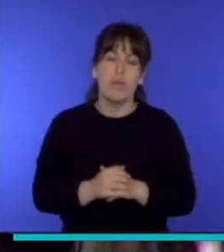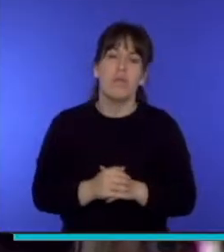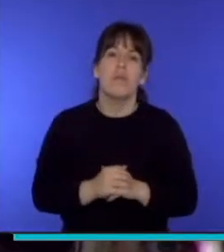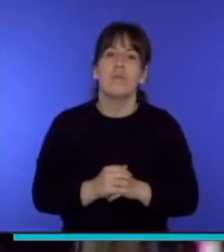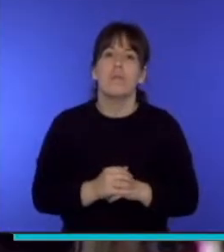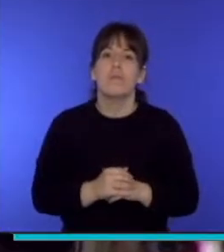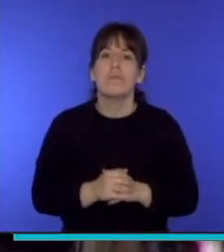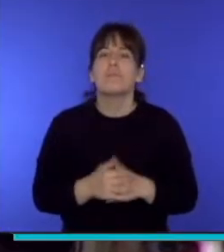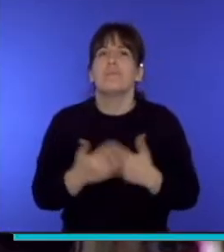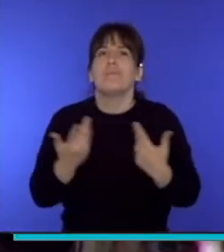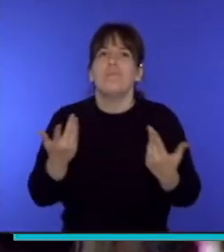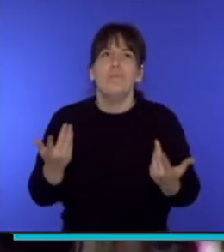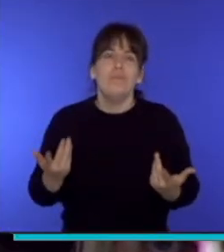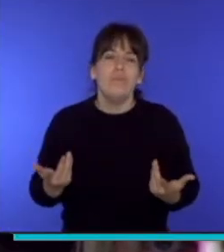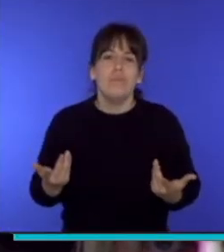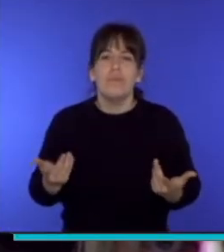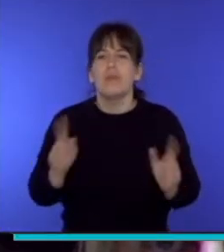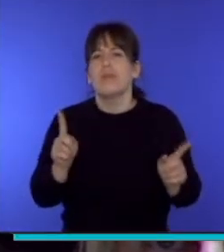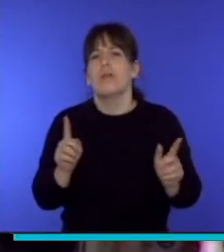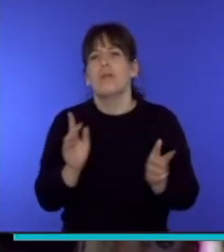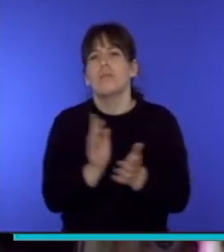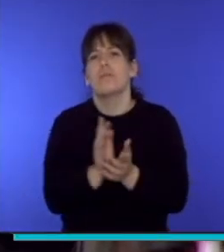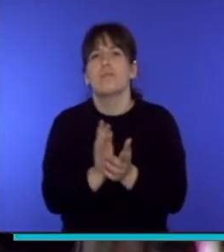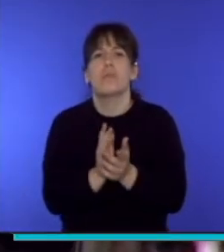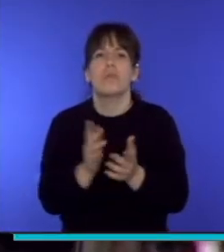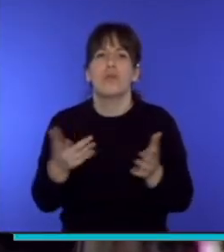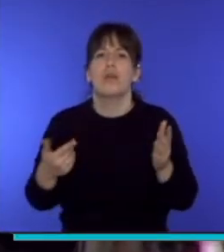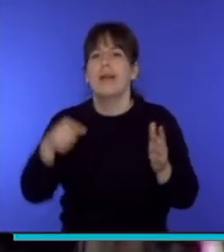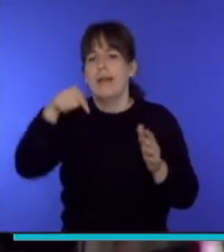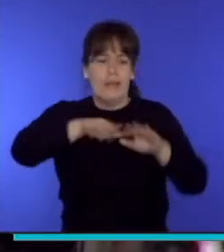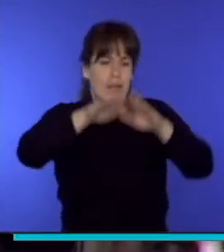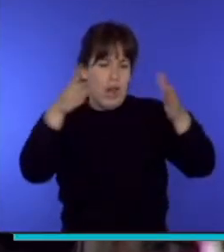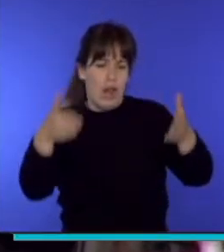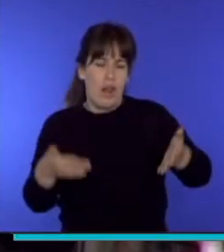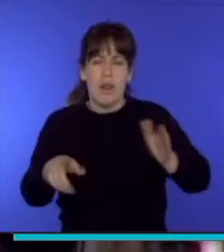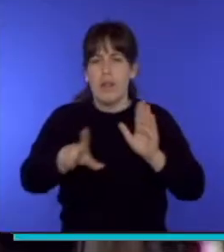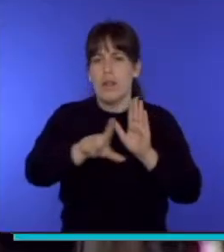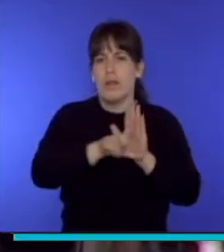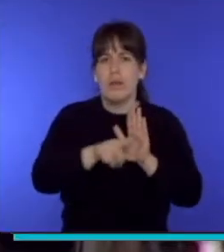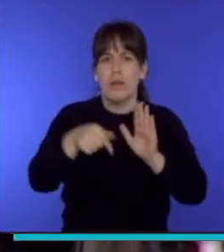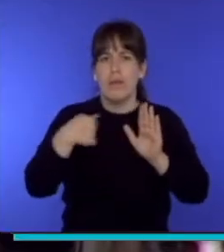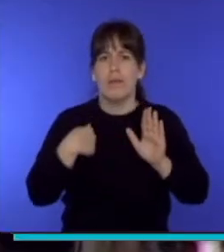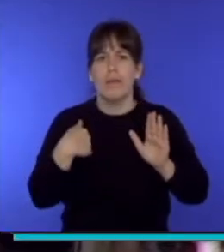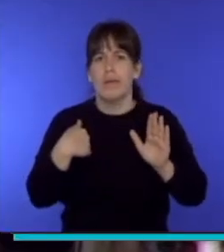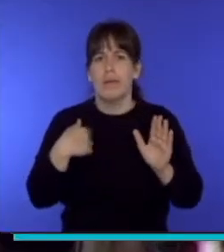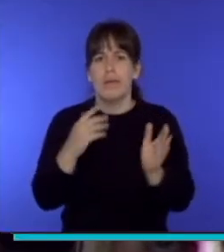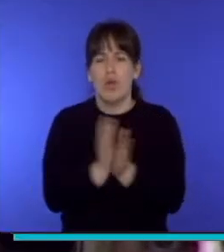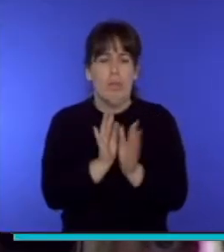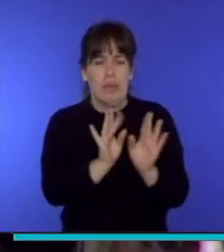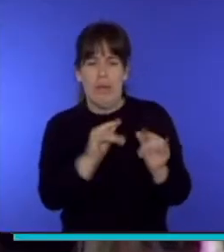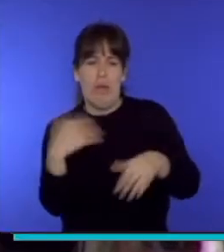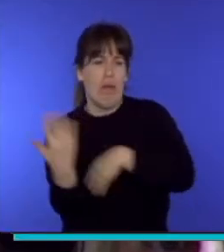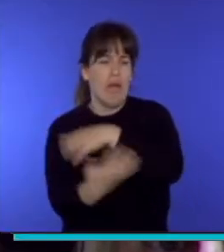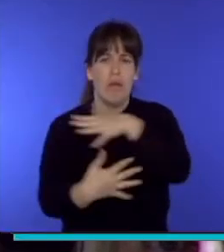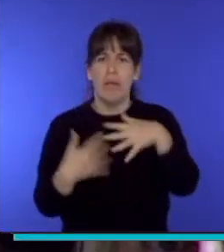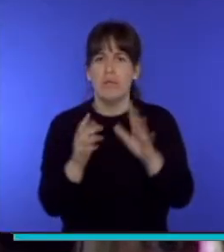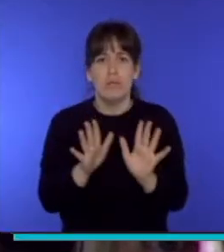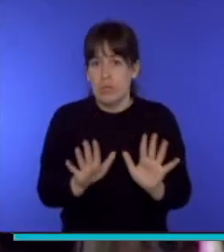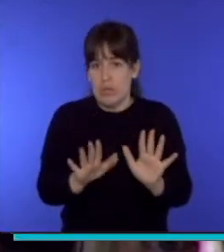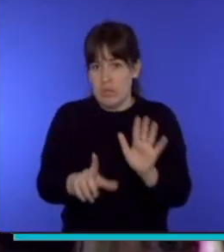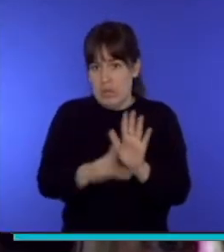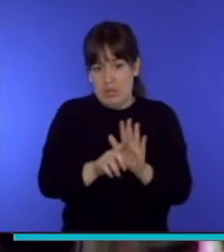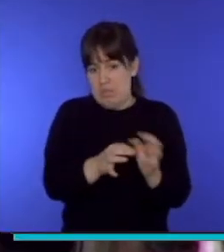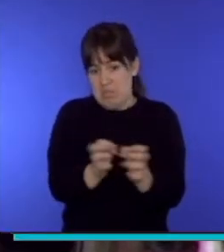no hagamos todo una cosa como si esta legislatura fuera una complicación o como si esta